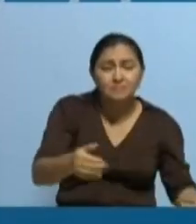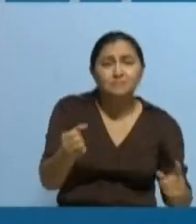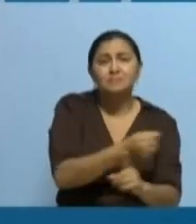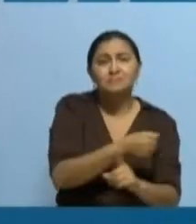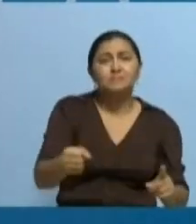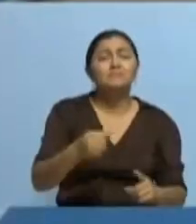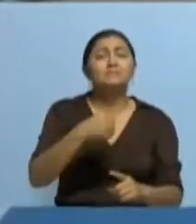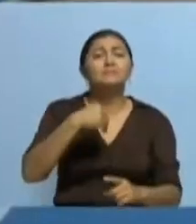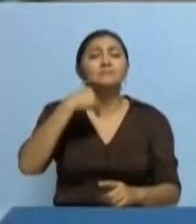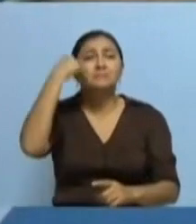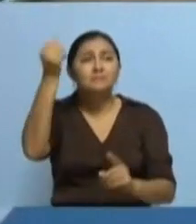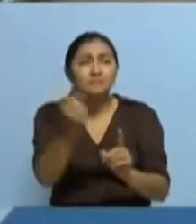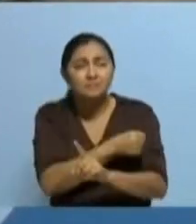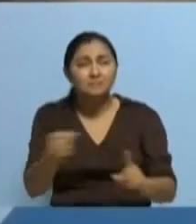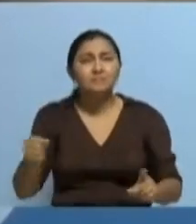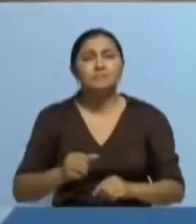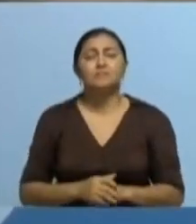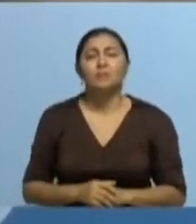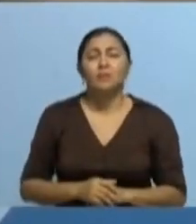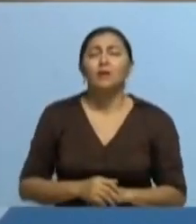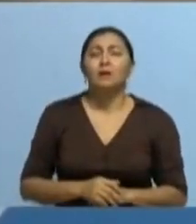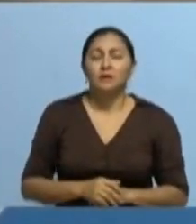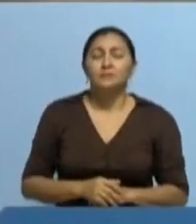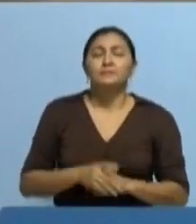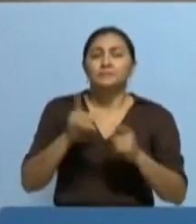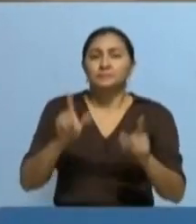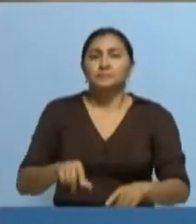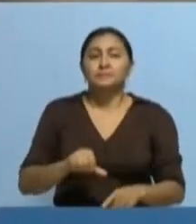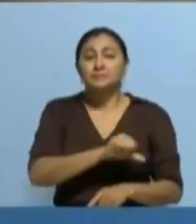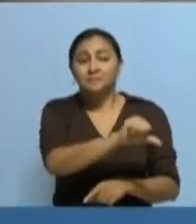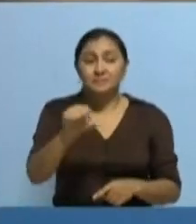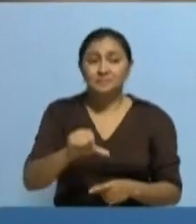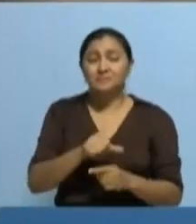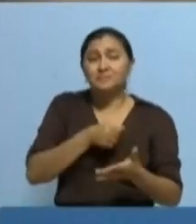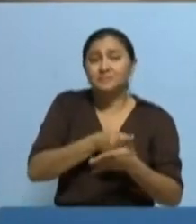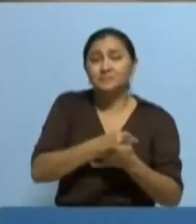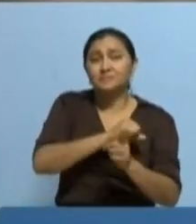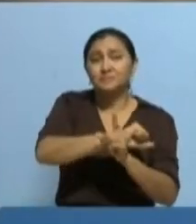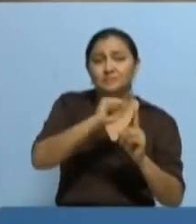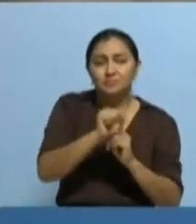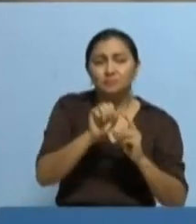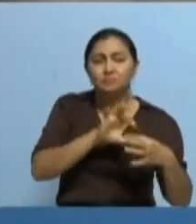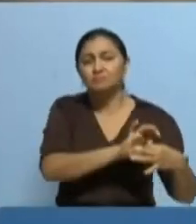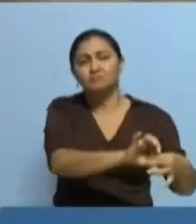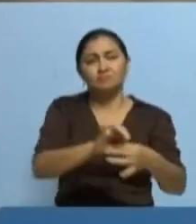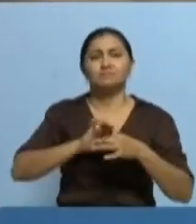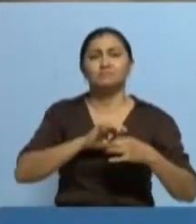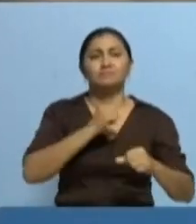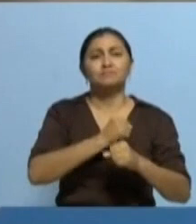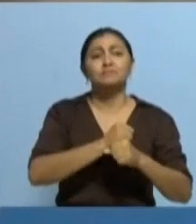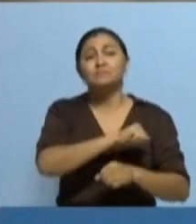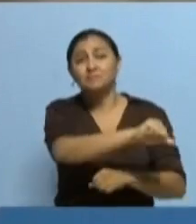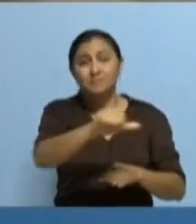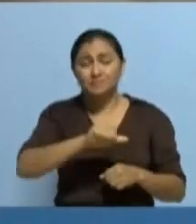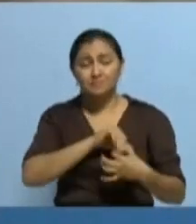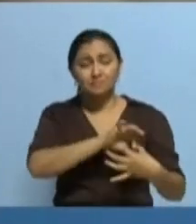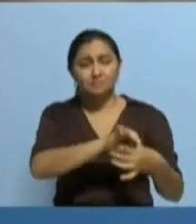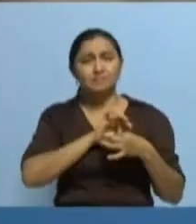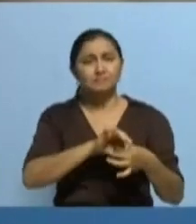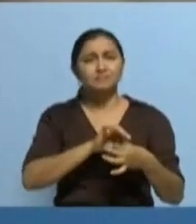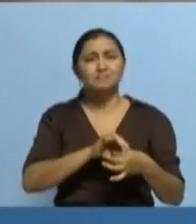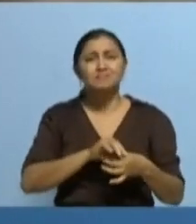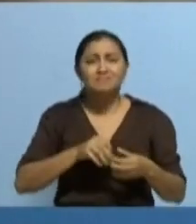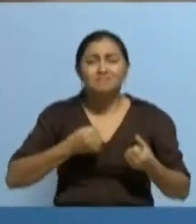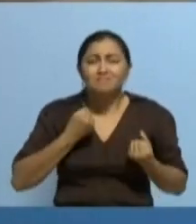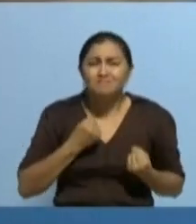el adulto mayor. Para que todas las gestoras sociales estemos trabajando de la mano, para que unamos